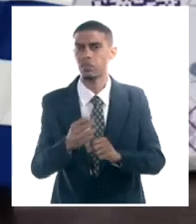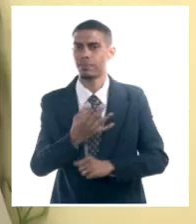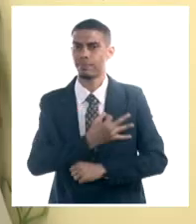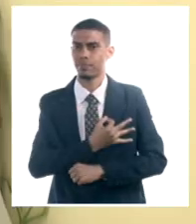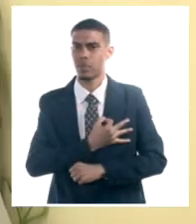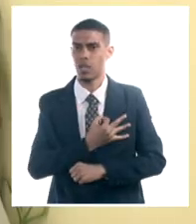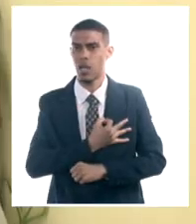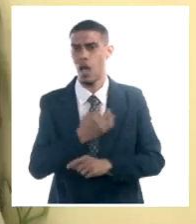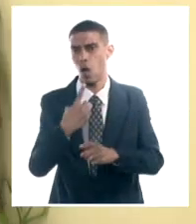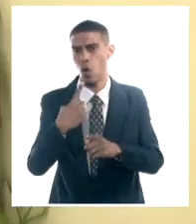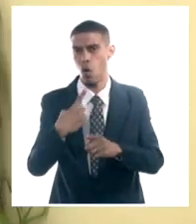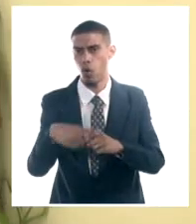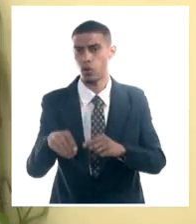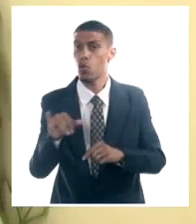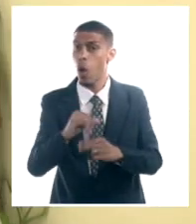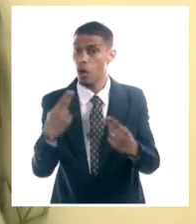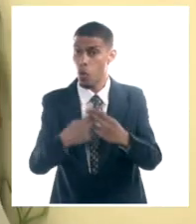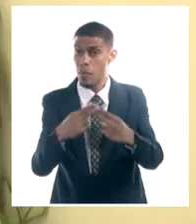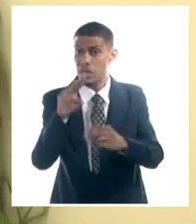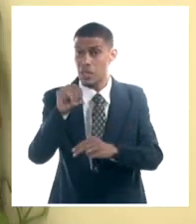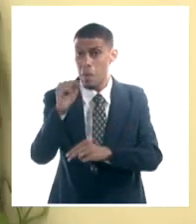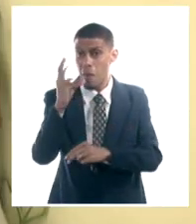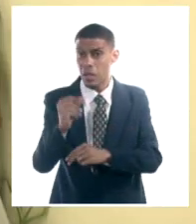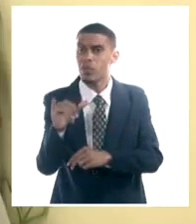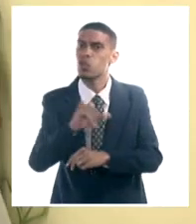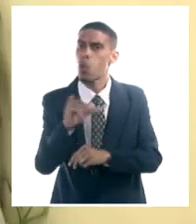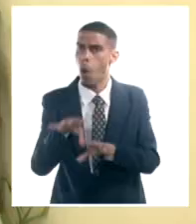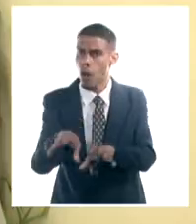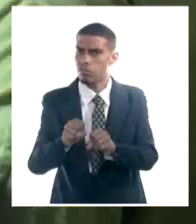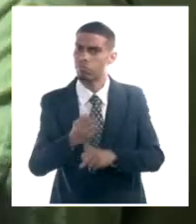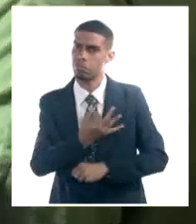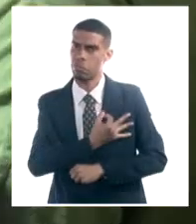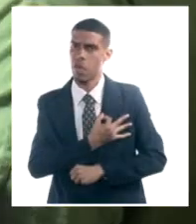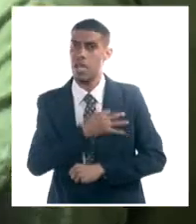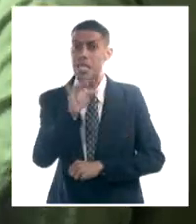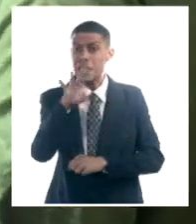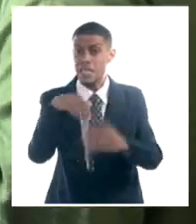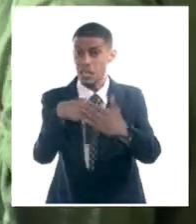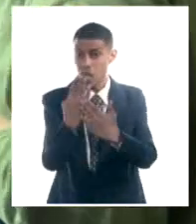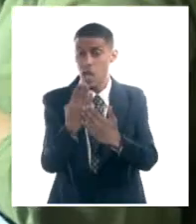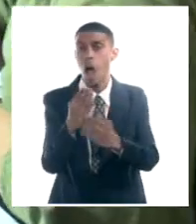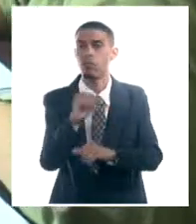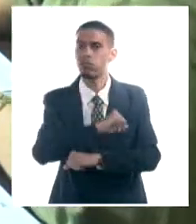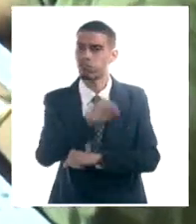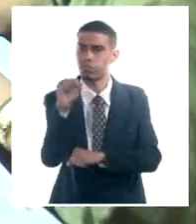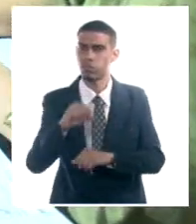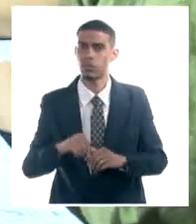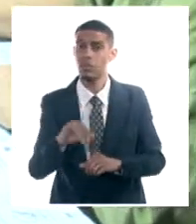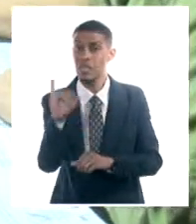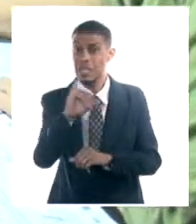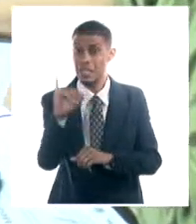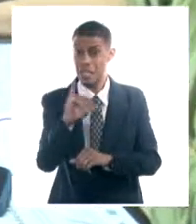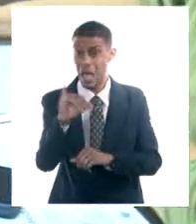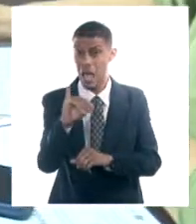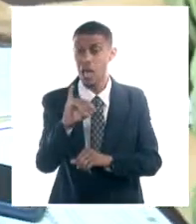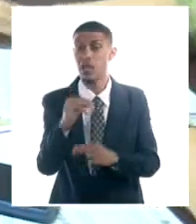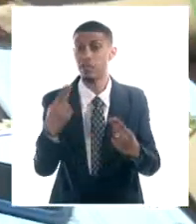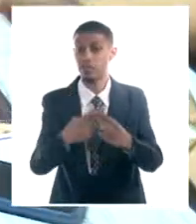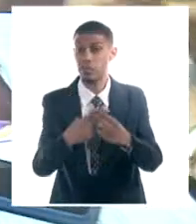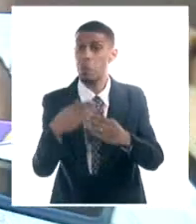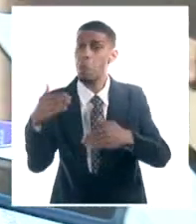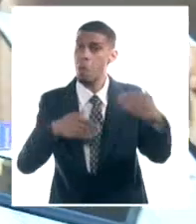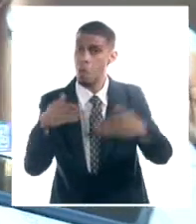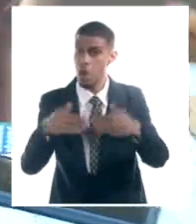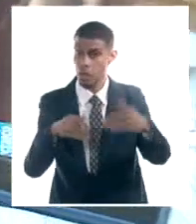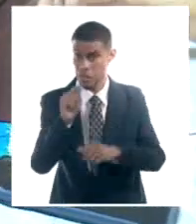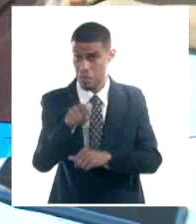Olimpiada Femenina de Matemática también obtuvo medalla de plata en un rango de 15 días. De los 6 competidores villaclareños que participaron en el